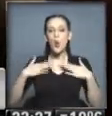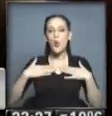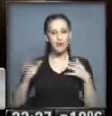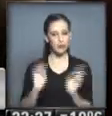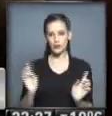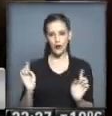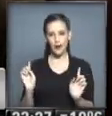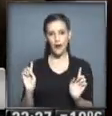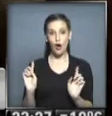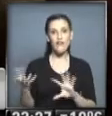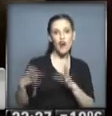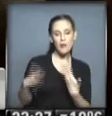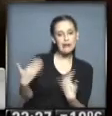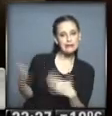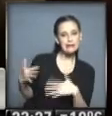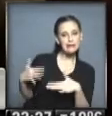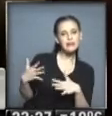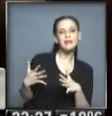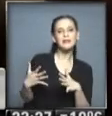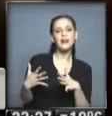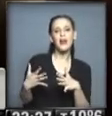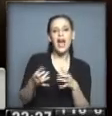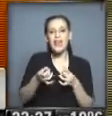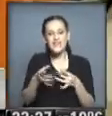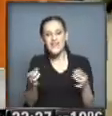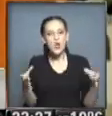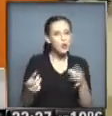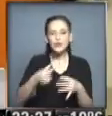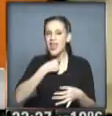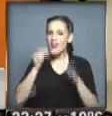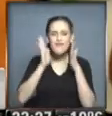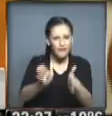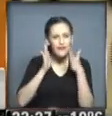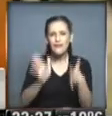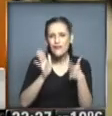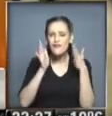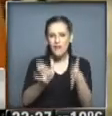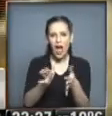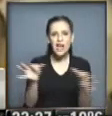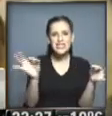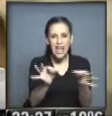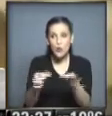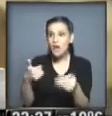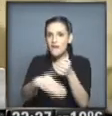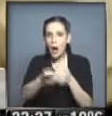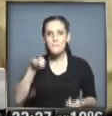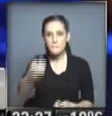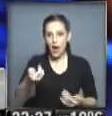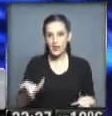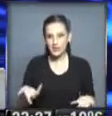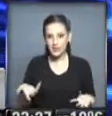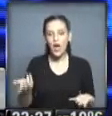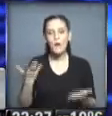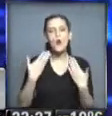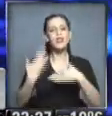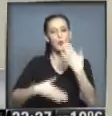¿no? El virus invade la célula, es como una especie de canción de amor. El virus quiere tanto a la célula, se quiere meter en ella, que la termina matando. ¿Sí? Pero uno puede